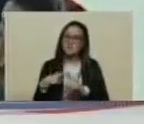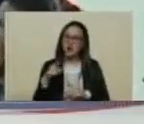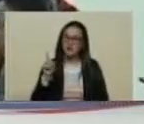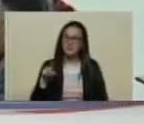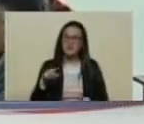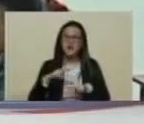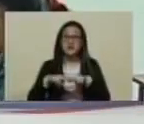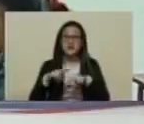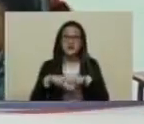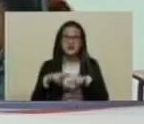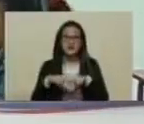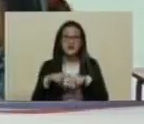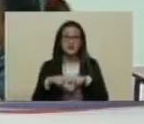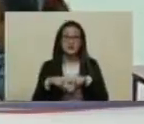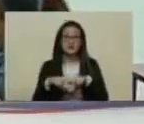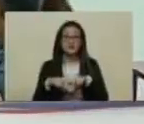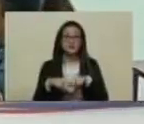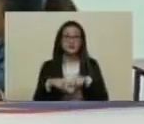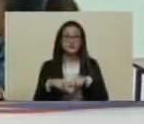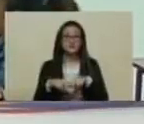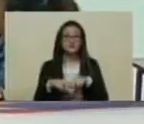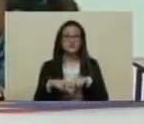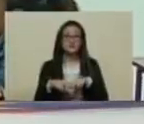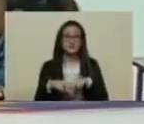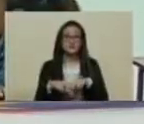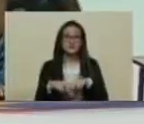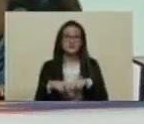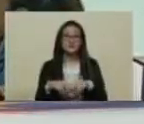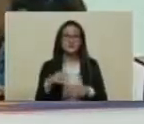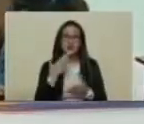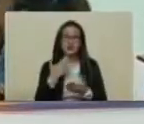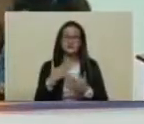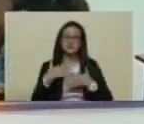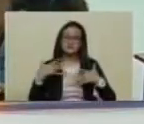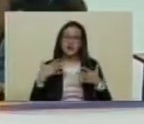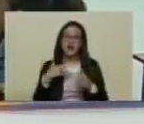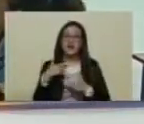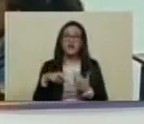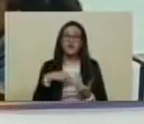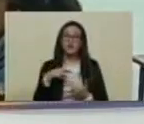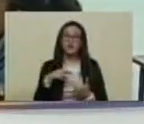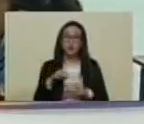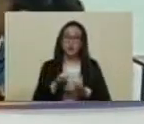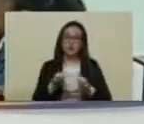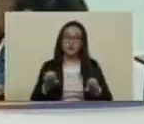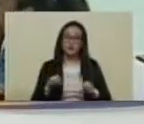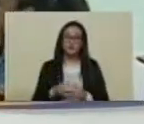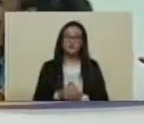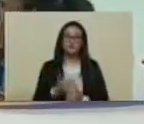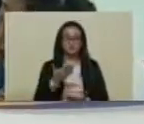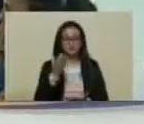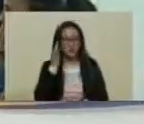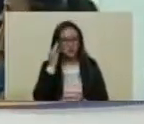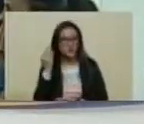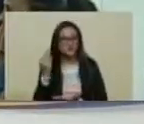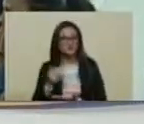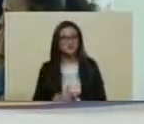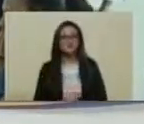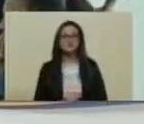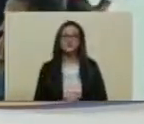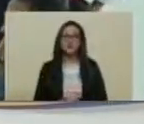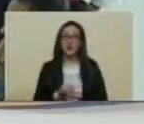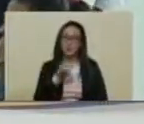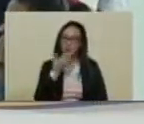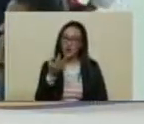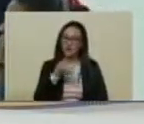los alumnos y, bueno, la grandeza que le da la revolución a la educación. Profesora, por favor. Sí, muy